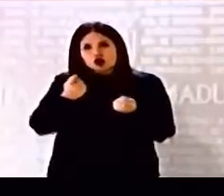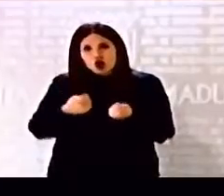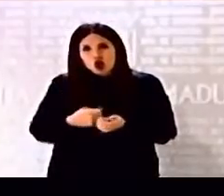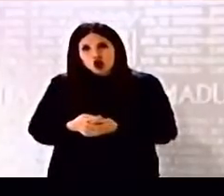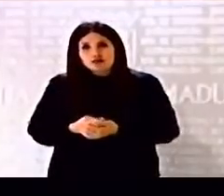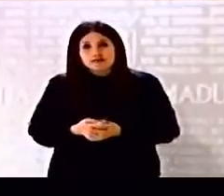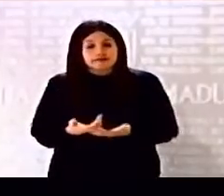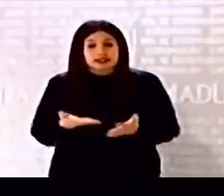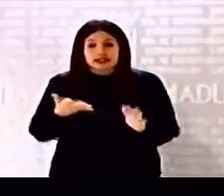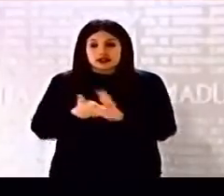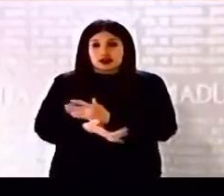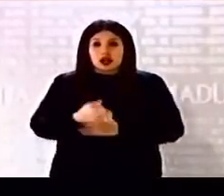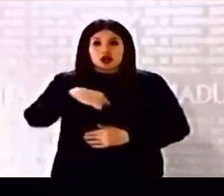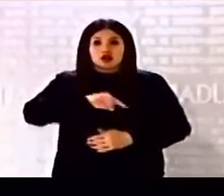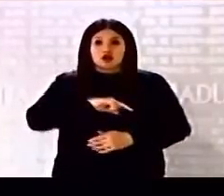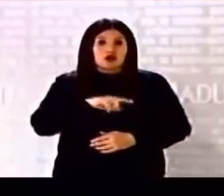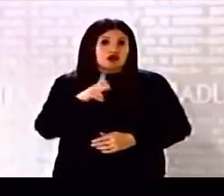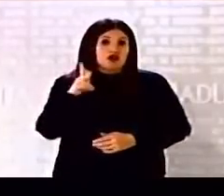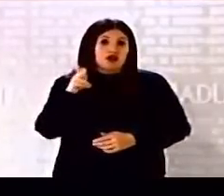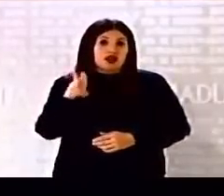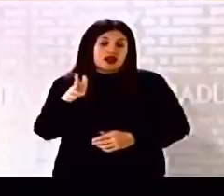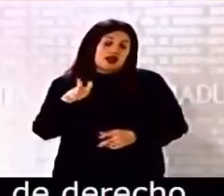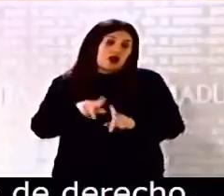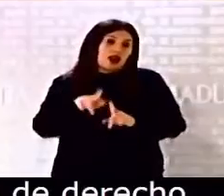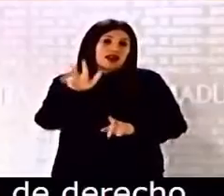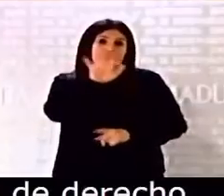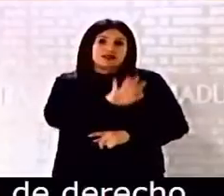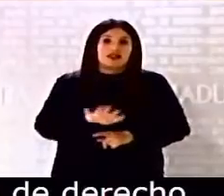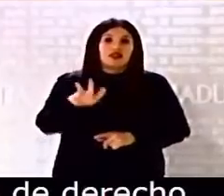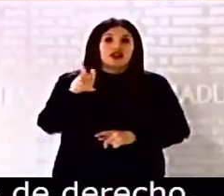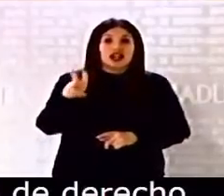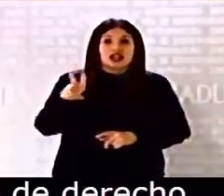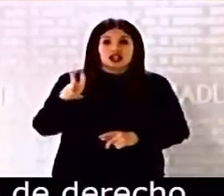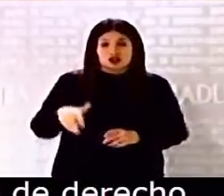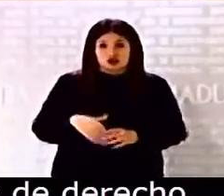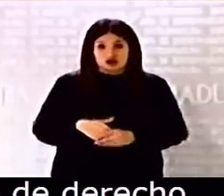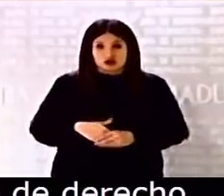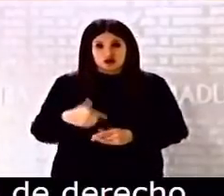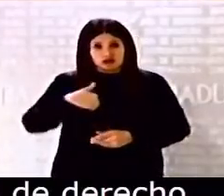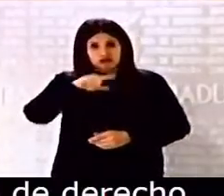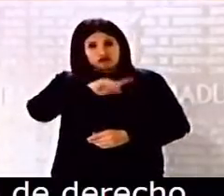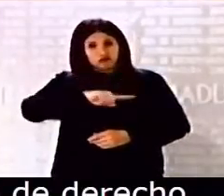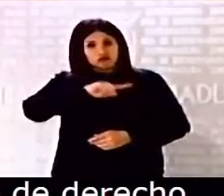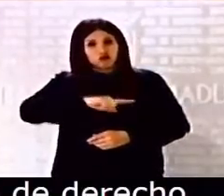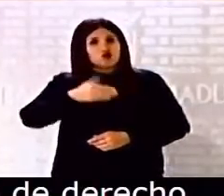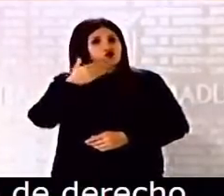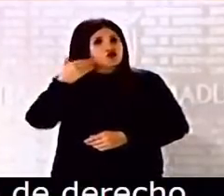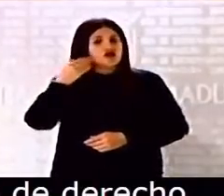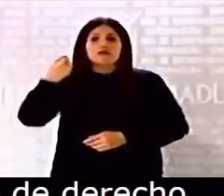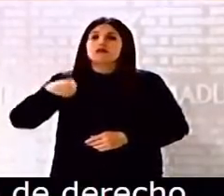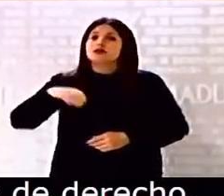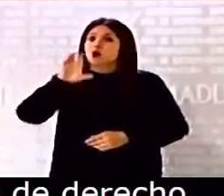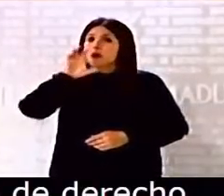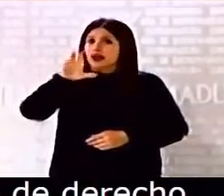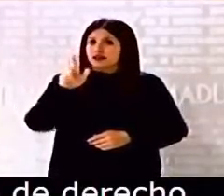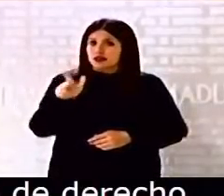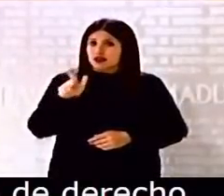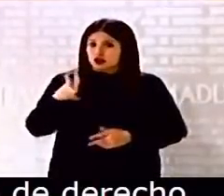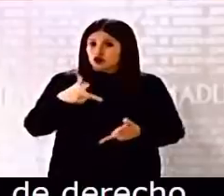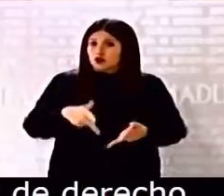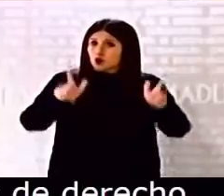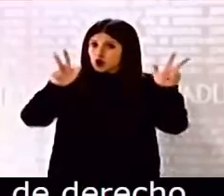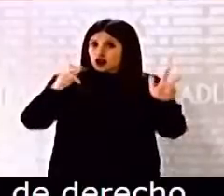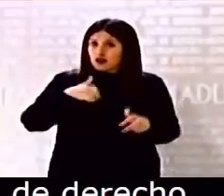Estamos en un Estado de Derecho, afortunadamente, del que me siento muy orgulloso de la calidad de la democracia en este país.